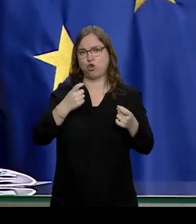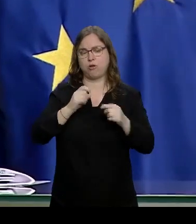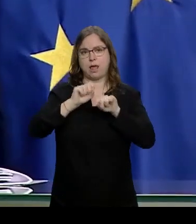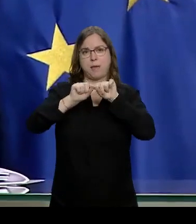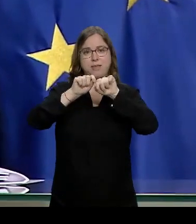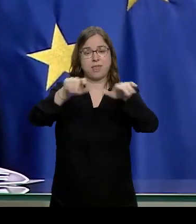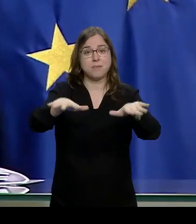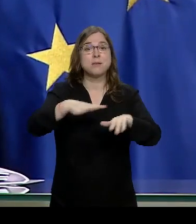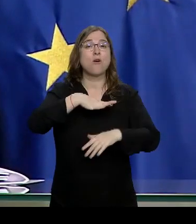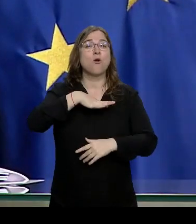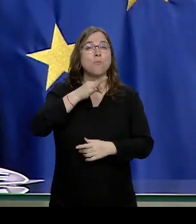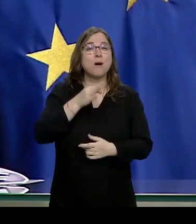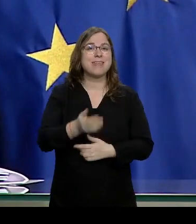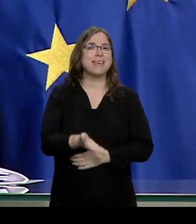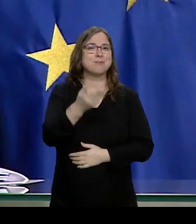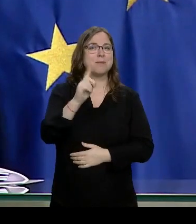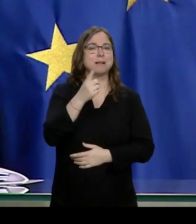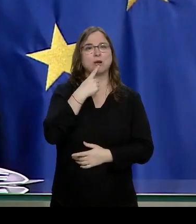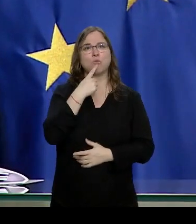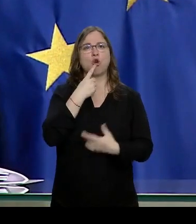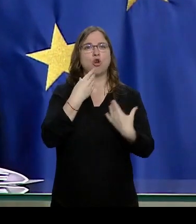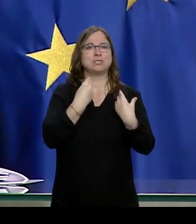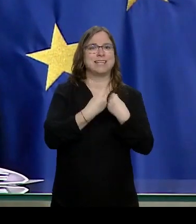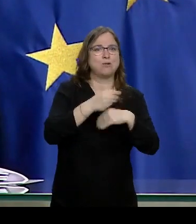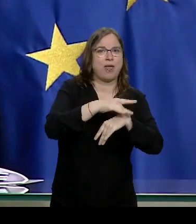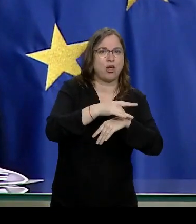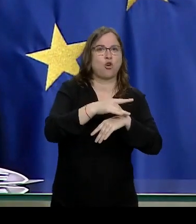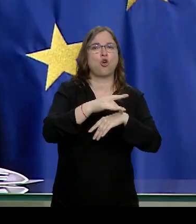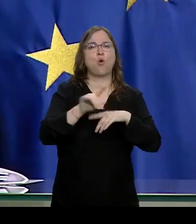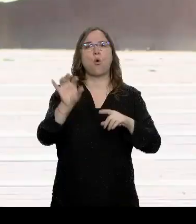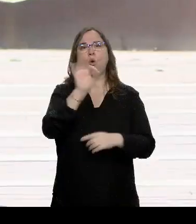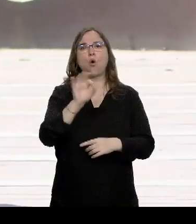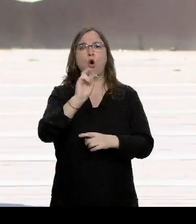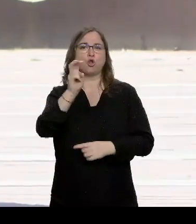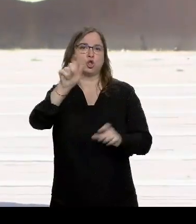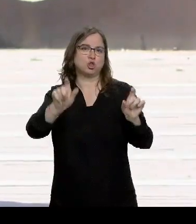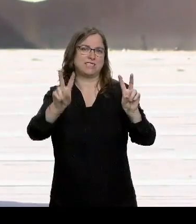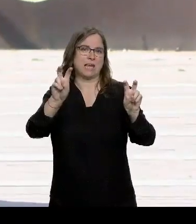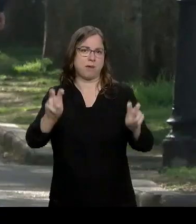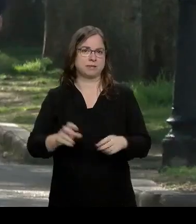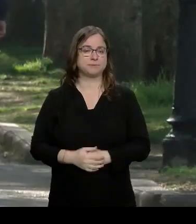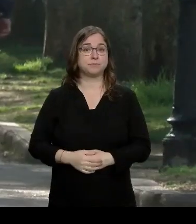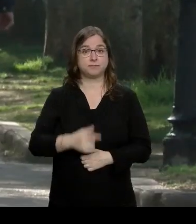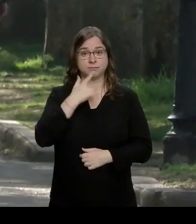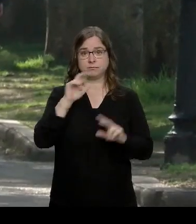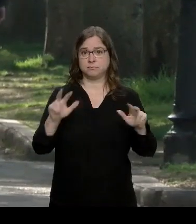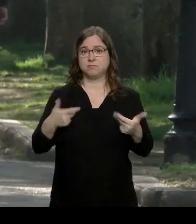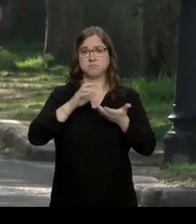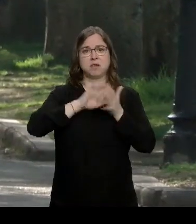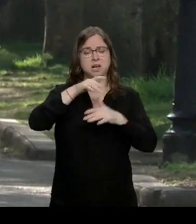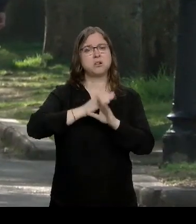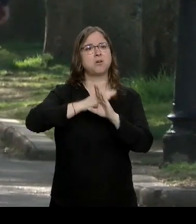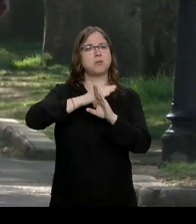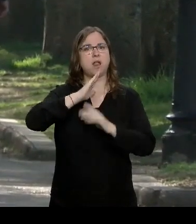pero puede que le demos más peso a la saturación, puede que le demos más peso a otros asuntos. Eso permitirá que la comunidad se sitúe en un nivel